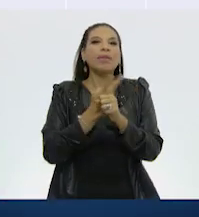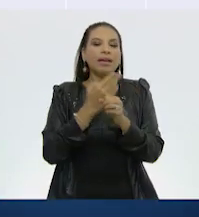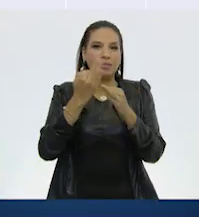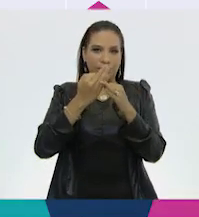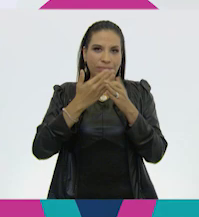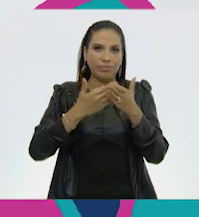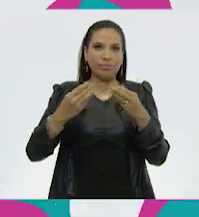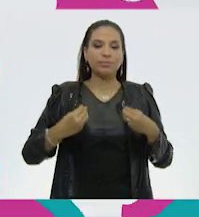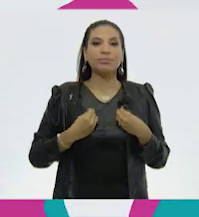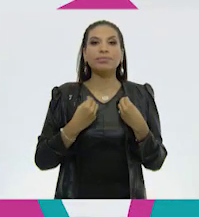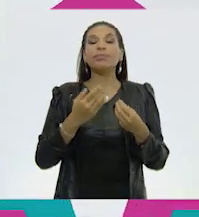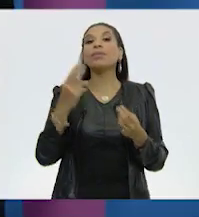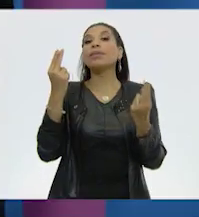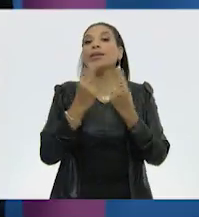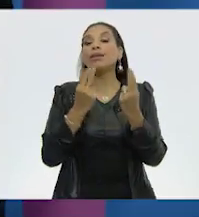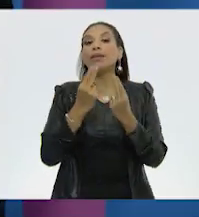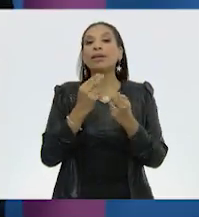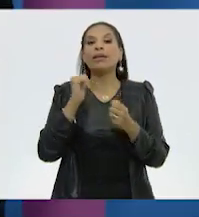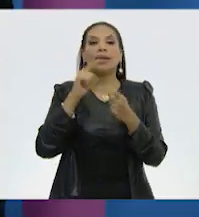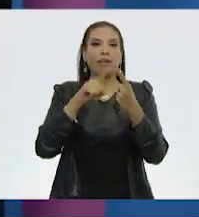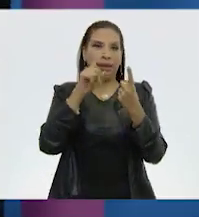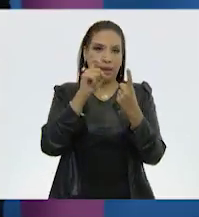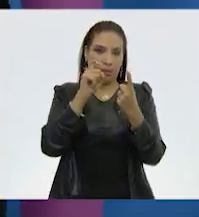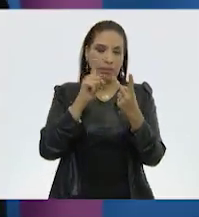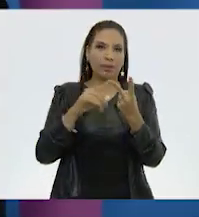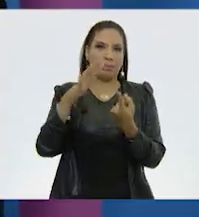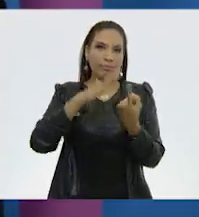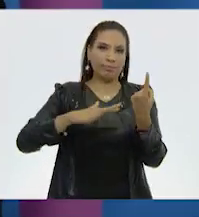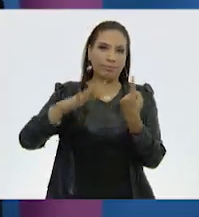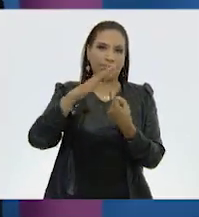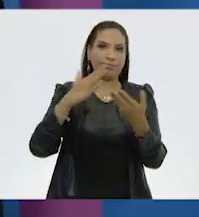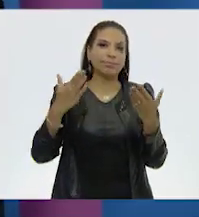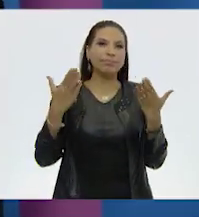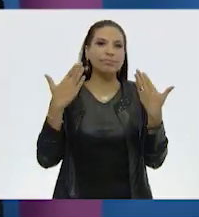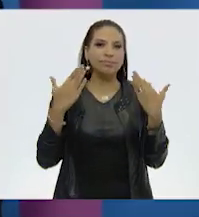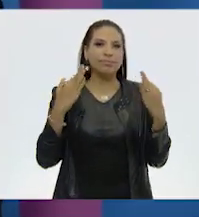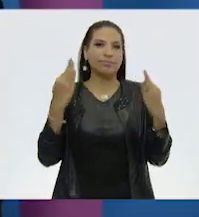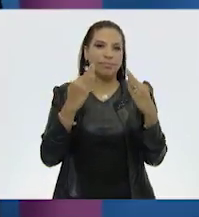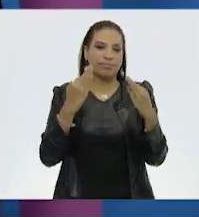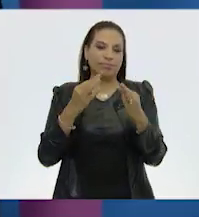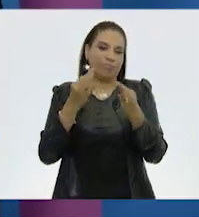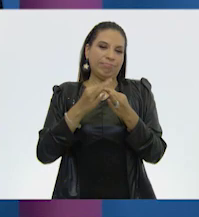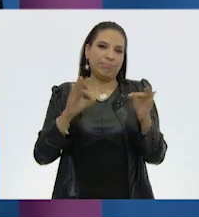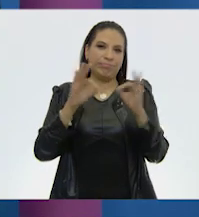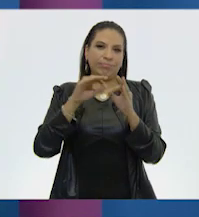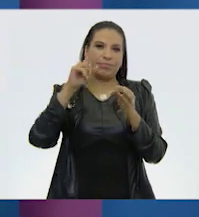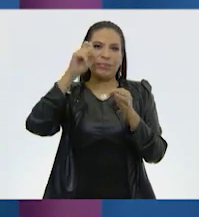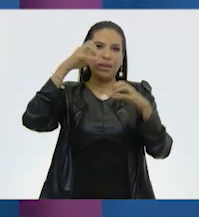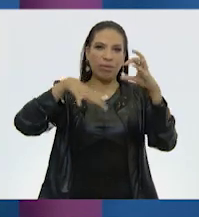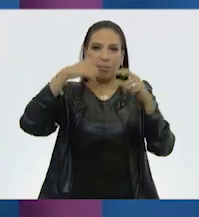actualidad? Pues que se necesita agua y condiciones climáticas favorables para poder sembrar. Además,